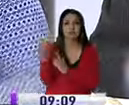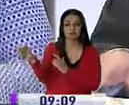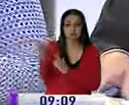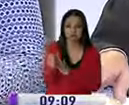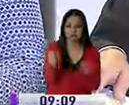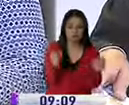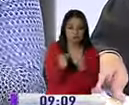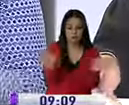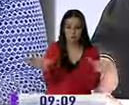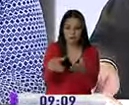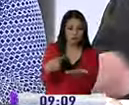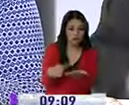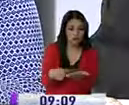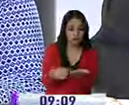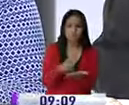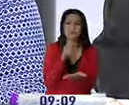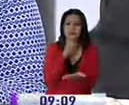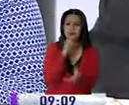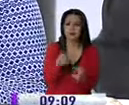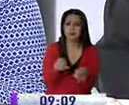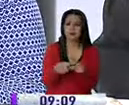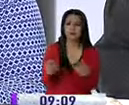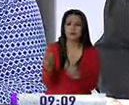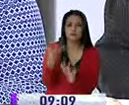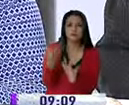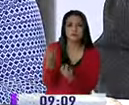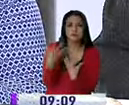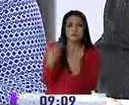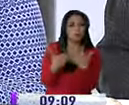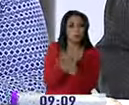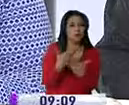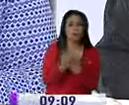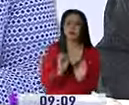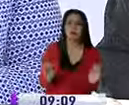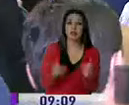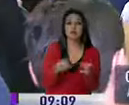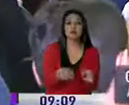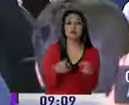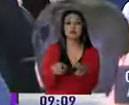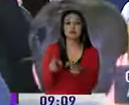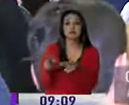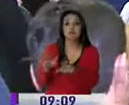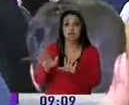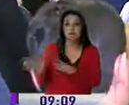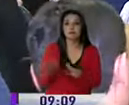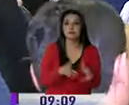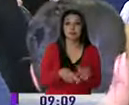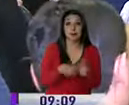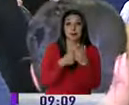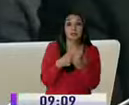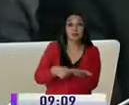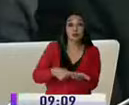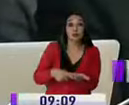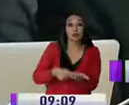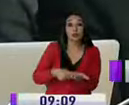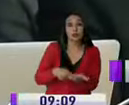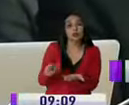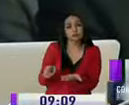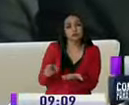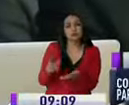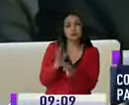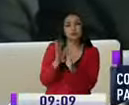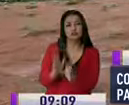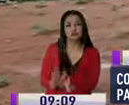las hizo con carácter reservada y nada de nuevo nos dijeron. Pero al inicio de la sesión hubo un espacio para que